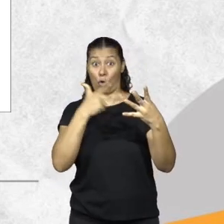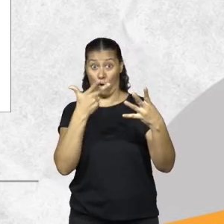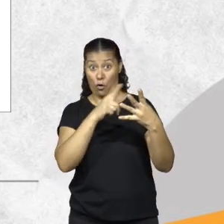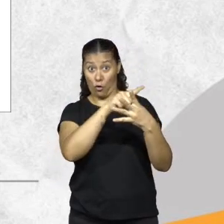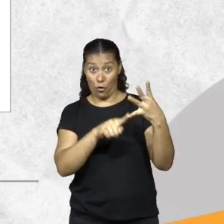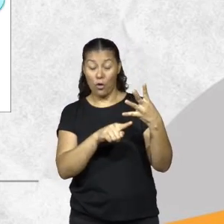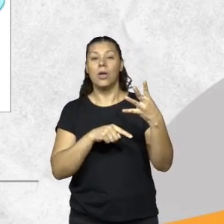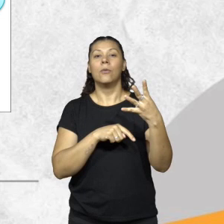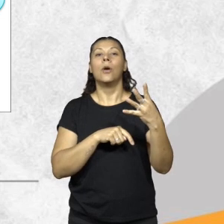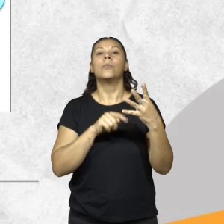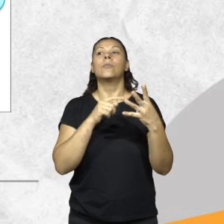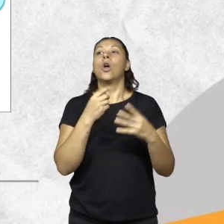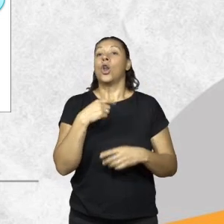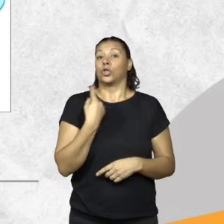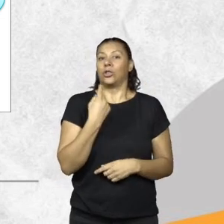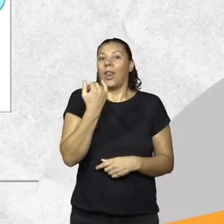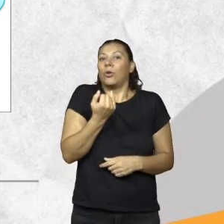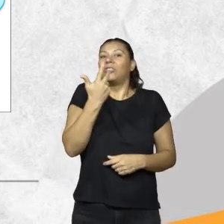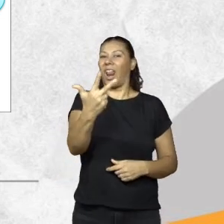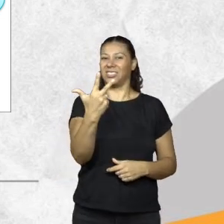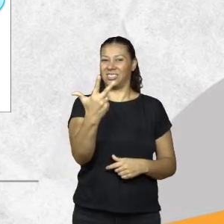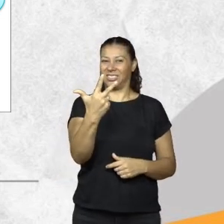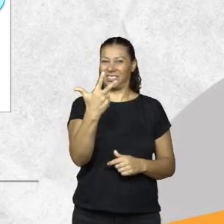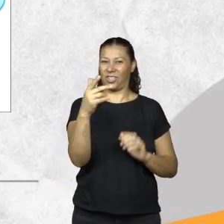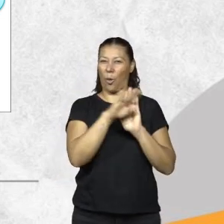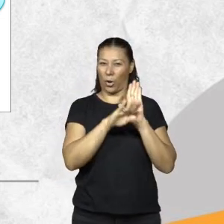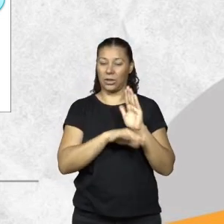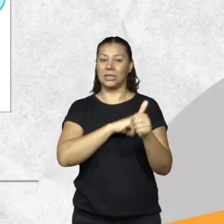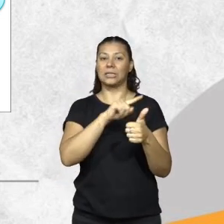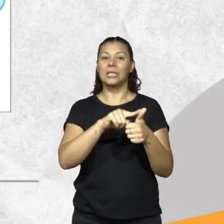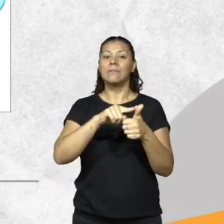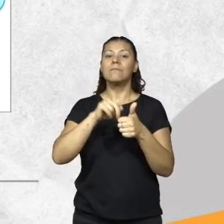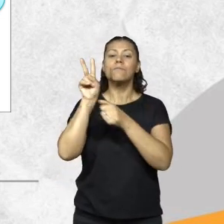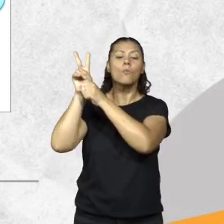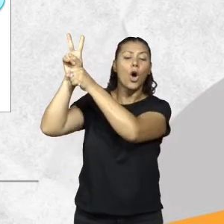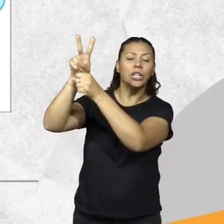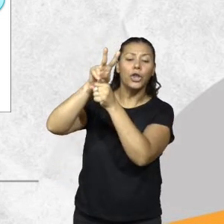3 componentes. El primero, tenemos un monitoreo satelital,